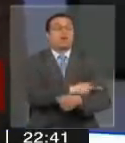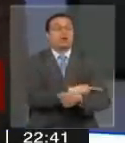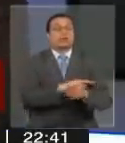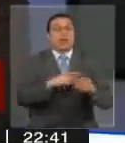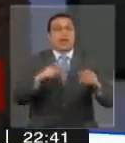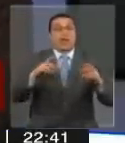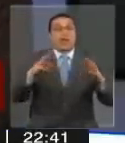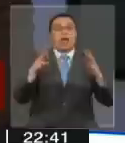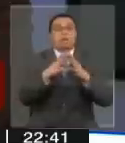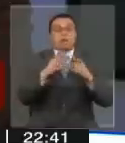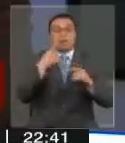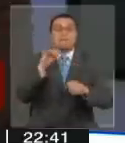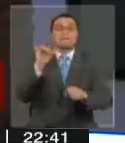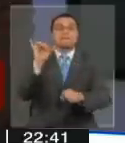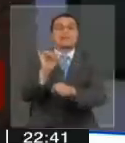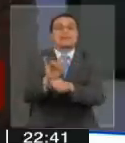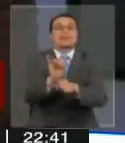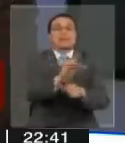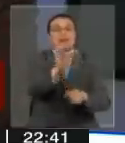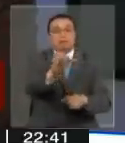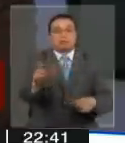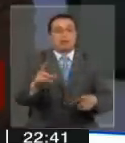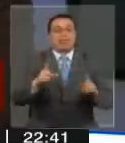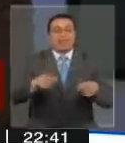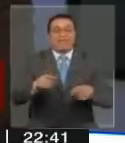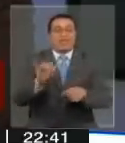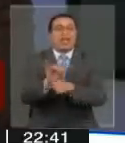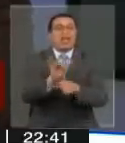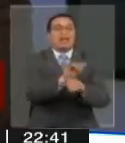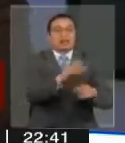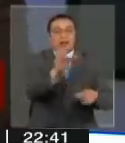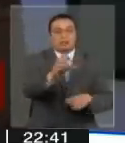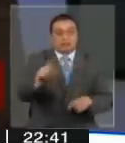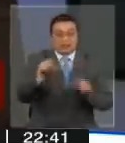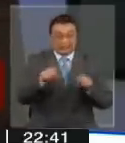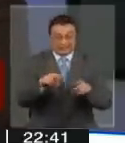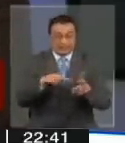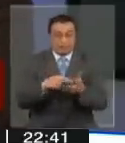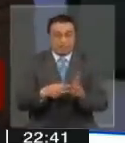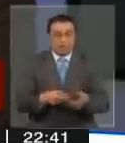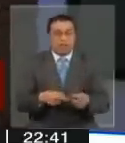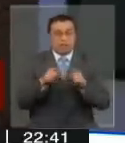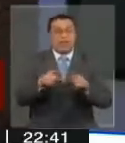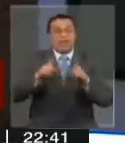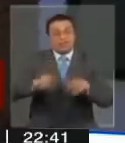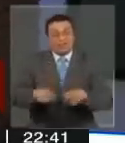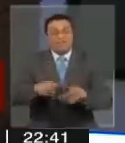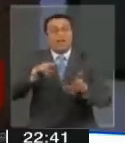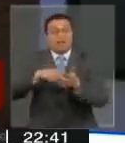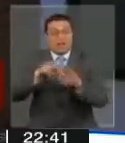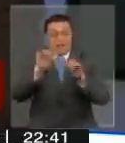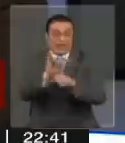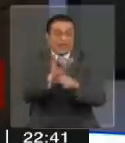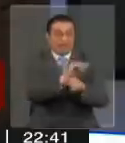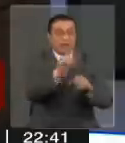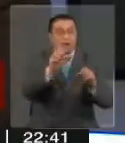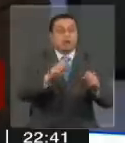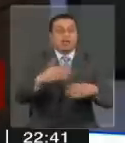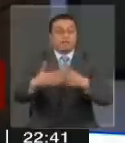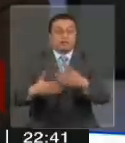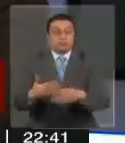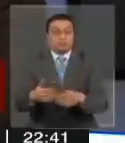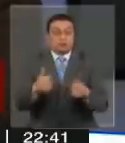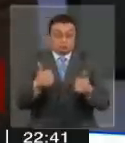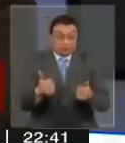Armadas. Había que mentirle a la gente, había que engañarnos. Ese es el problema. El problema es que tenían que engañarnos para que esto funcionase. Y